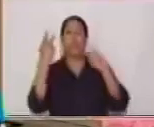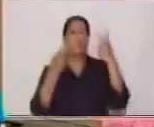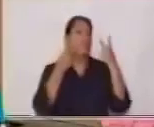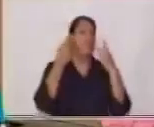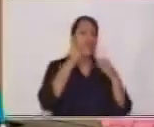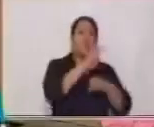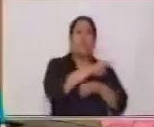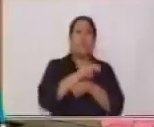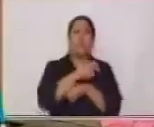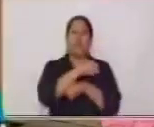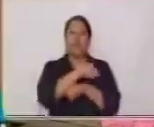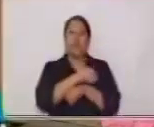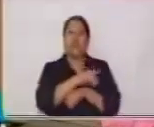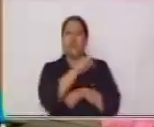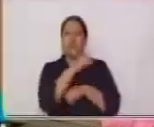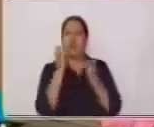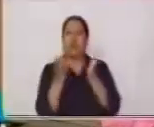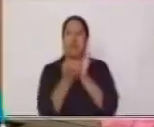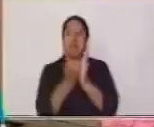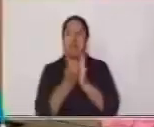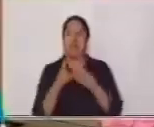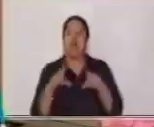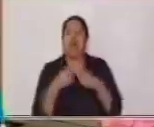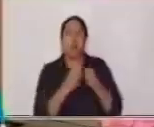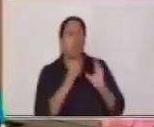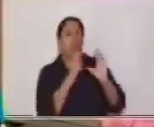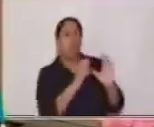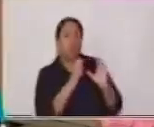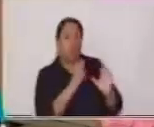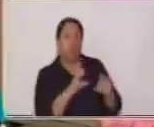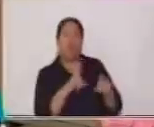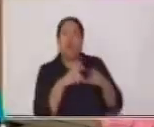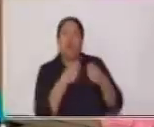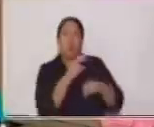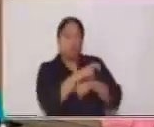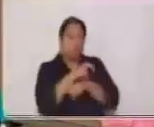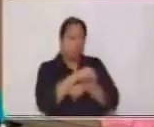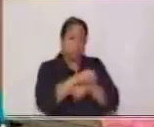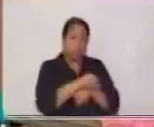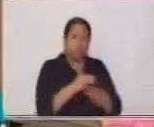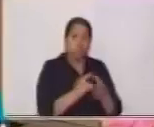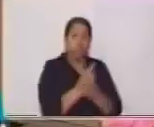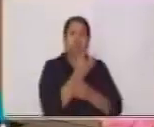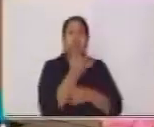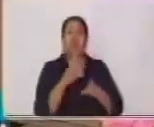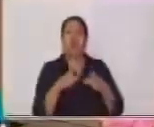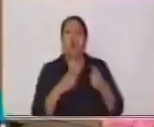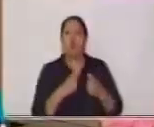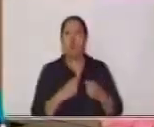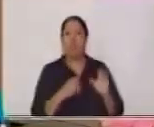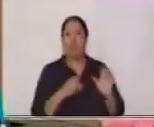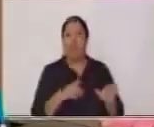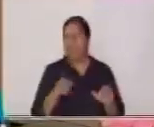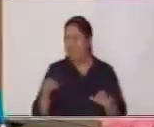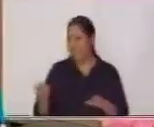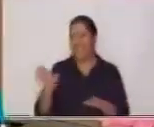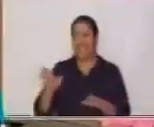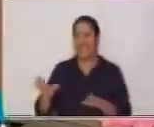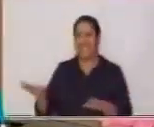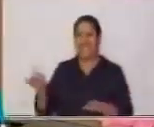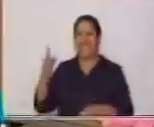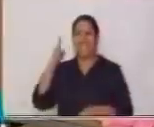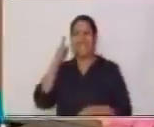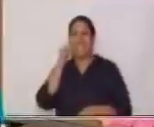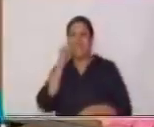siembran, cuidan y cosechan algunas frutas y verduras. Para este niño, ese día va a ser inolvidable, porque visitaron